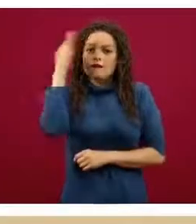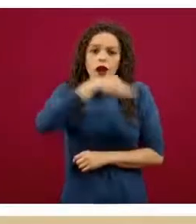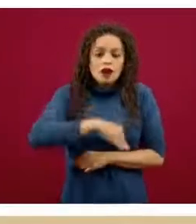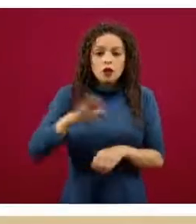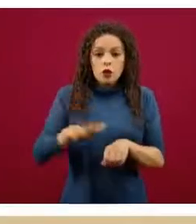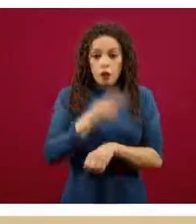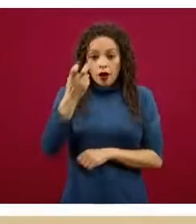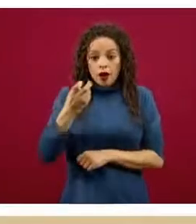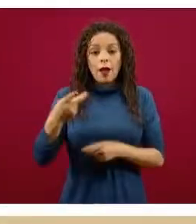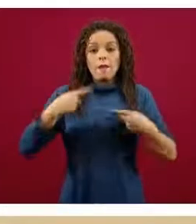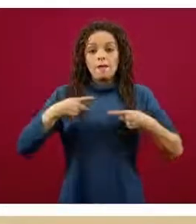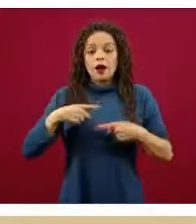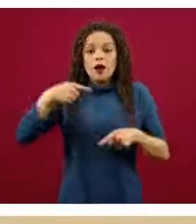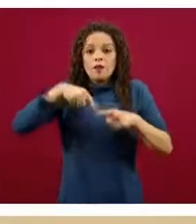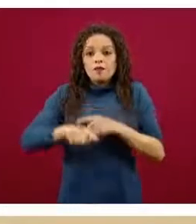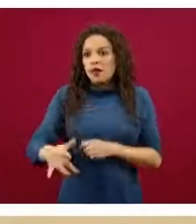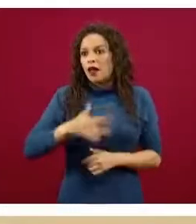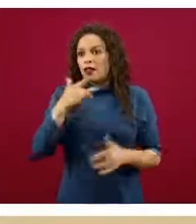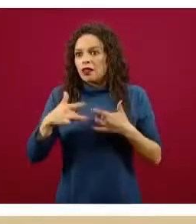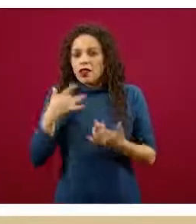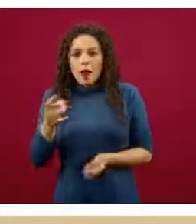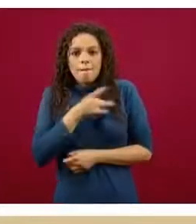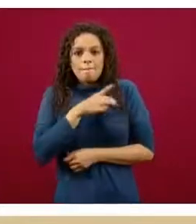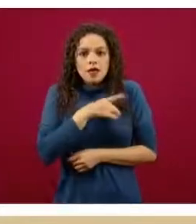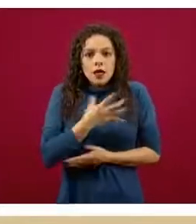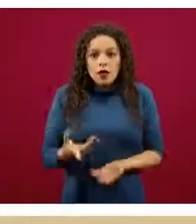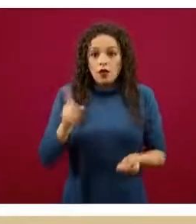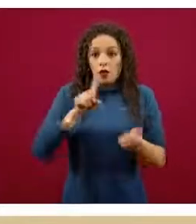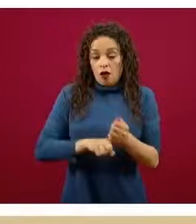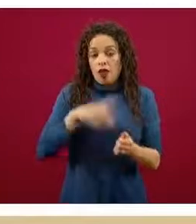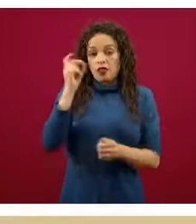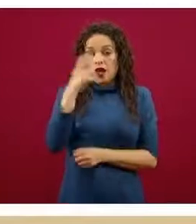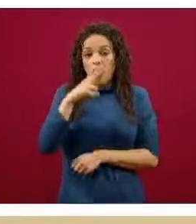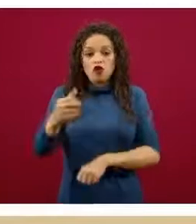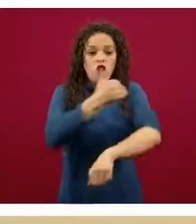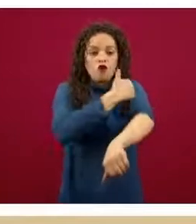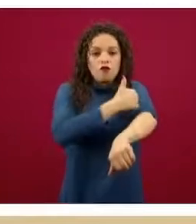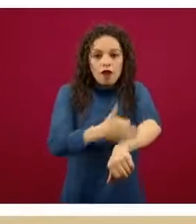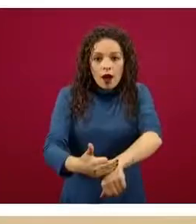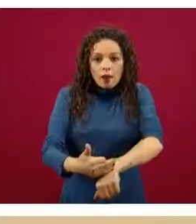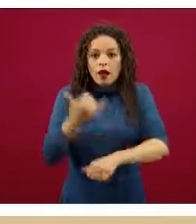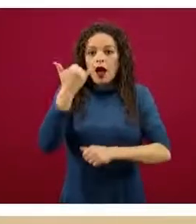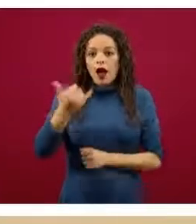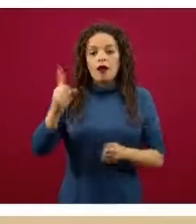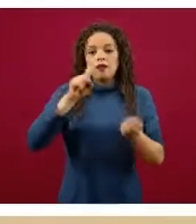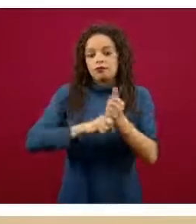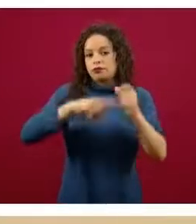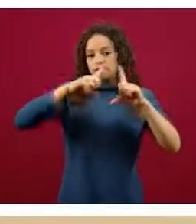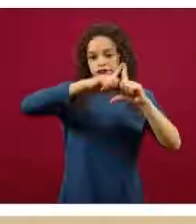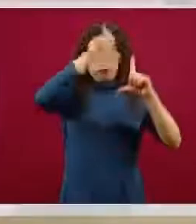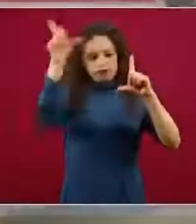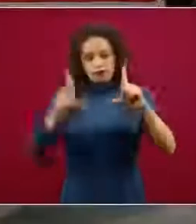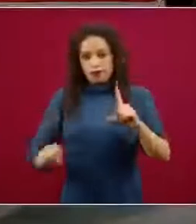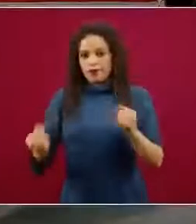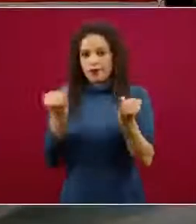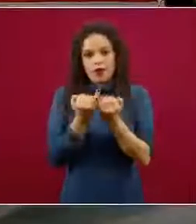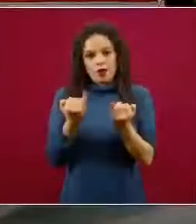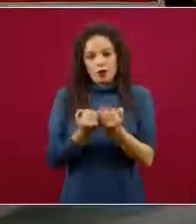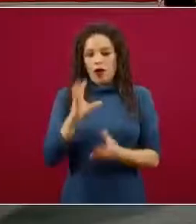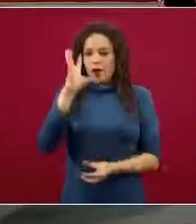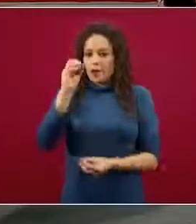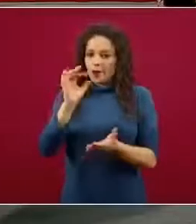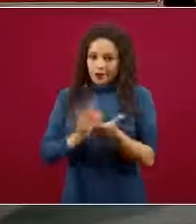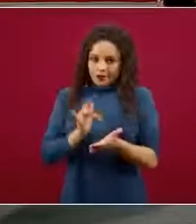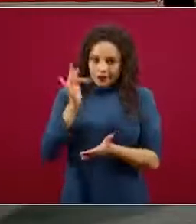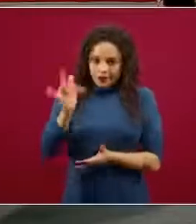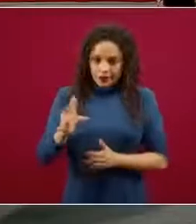desinformación, nos dañamos a nosotros, dañamos a nuestra familia y dañamos a todo nuestro país. Muchas gracias.